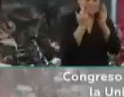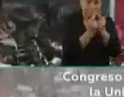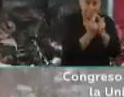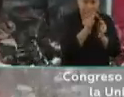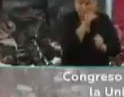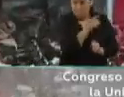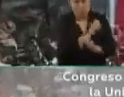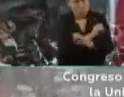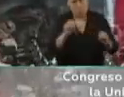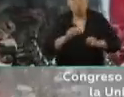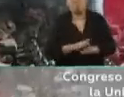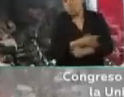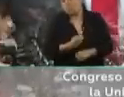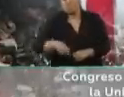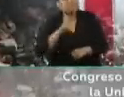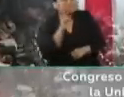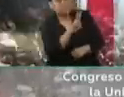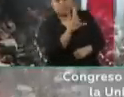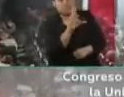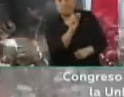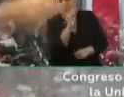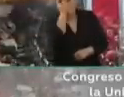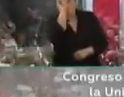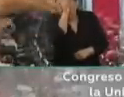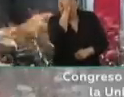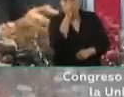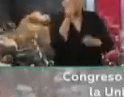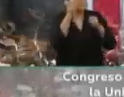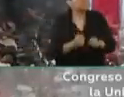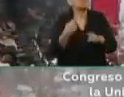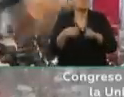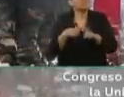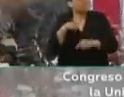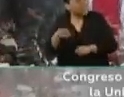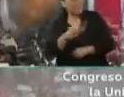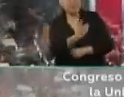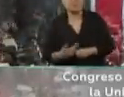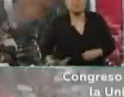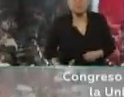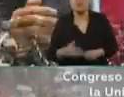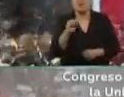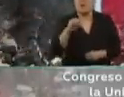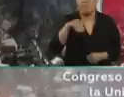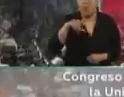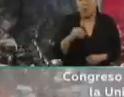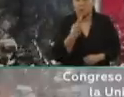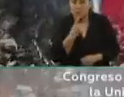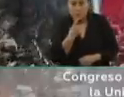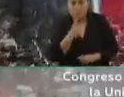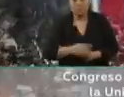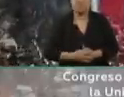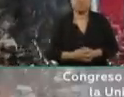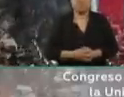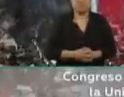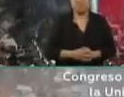institucionalmente, porque no lo reconocimos. Para nosotros, nuestro presidente fue Andrés Manuel López Obrador.